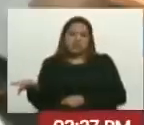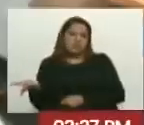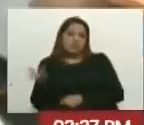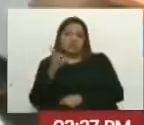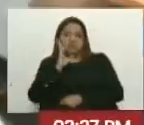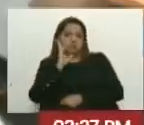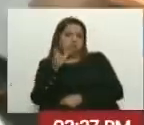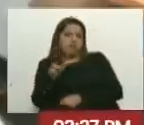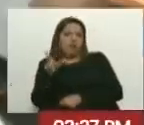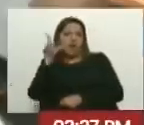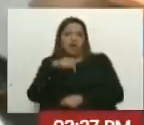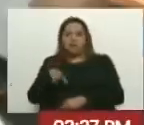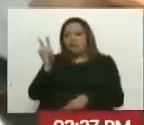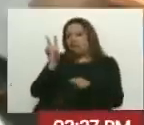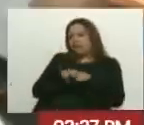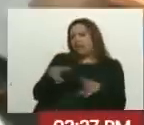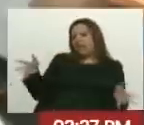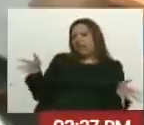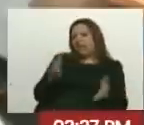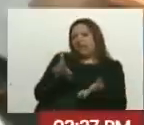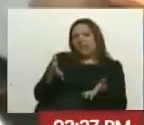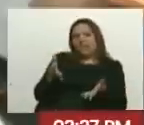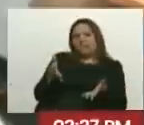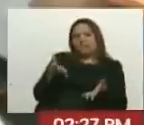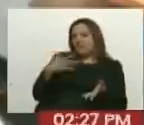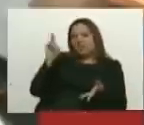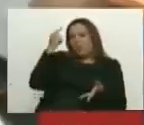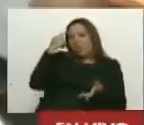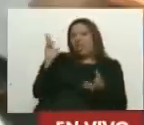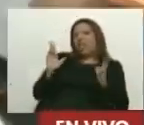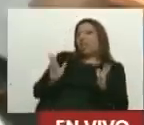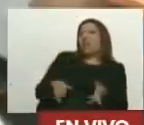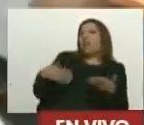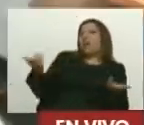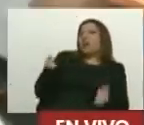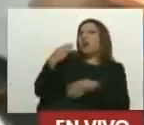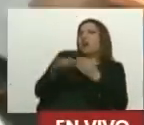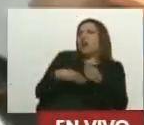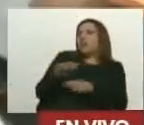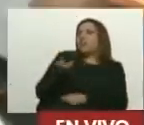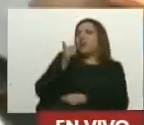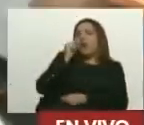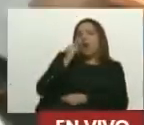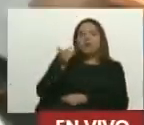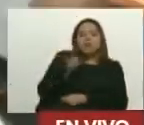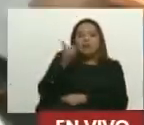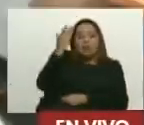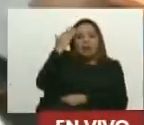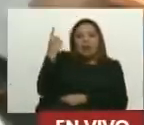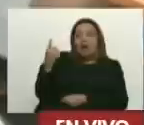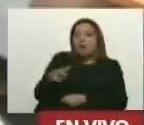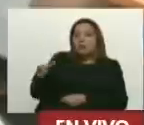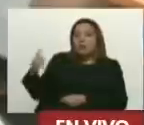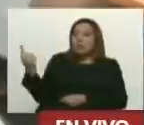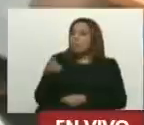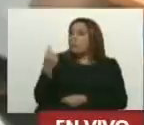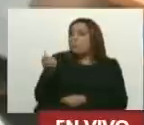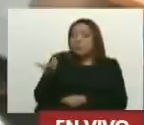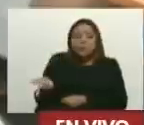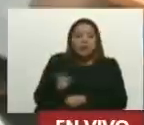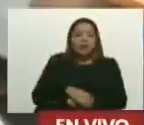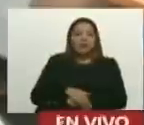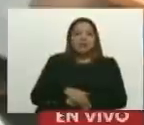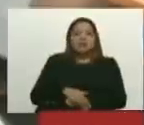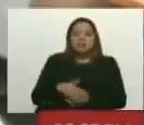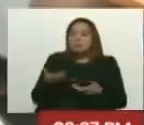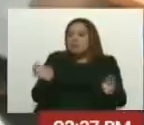tipos ahí sentados, no sé, reposando ahí, viendo a ver qué hacen. Uno no sabe, viene gente de Soledad, de